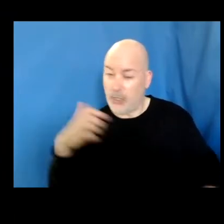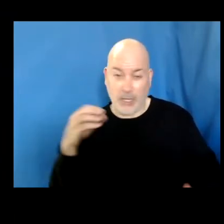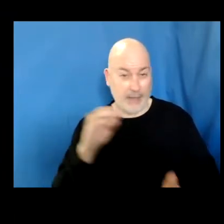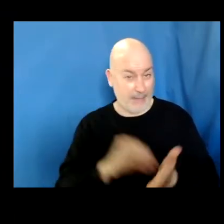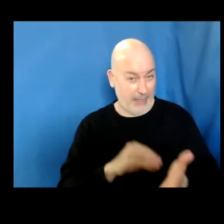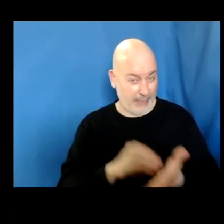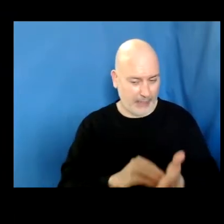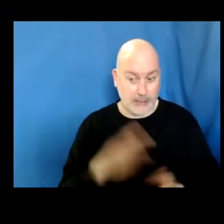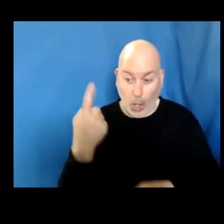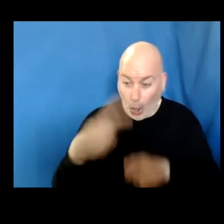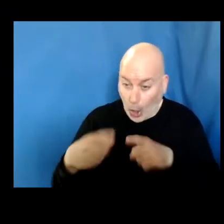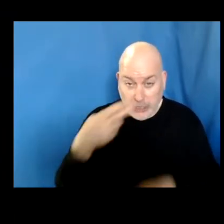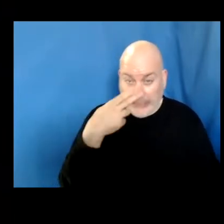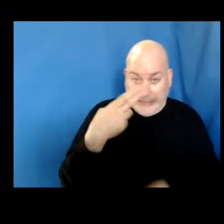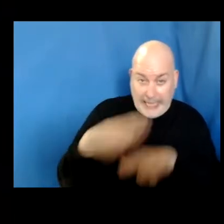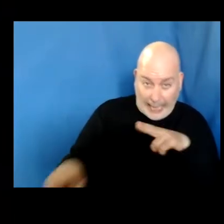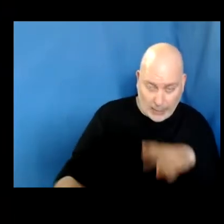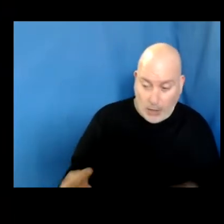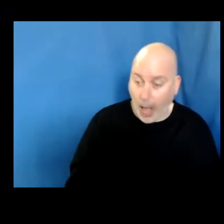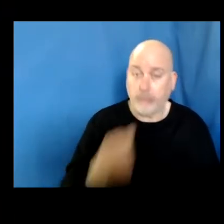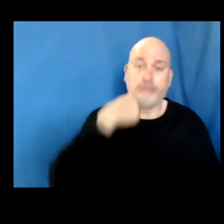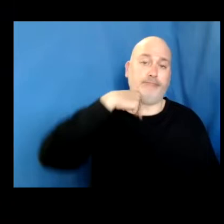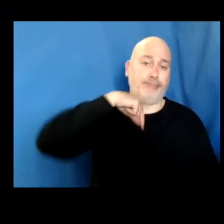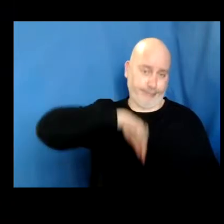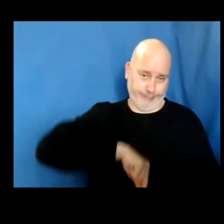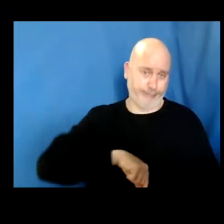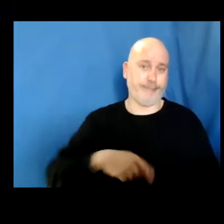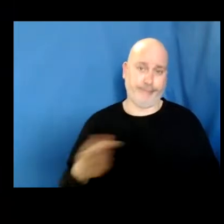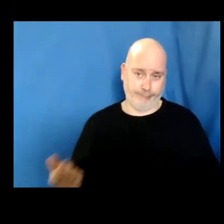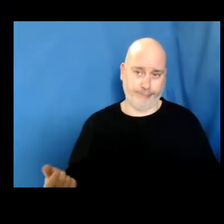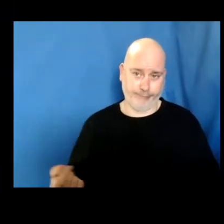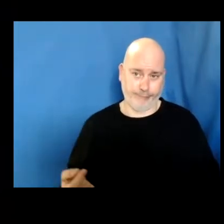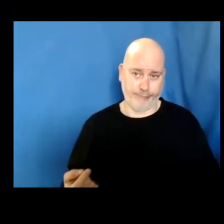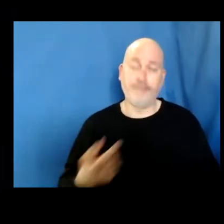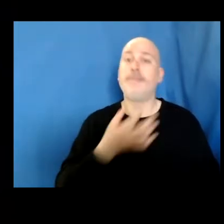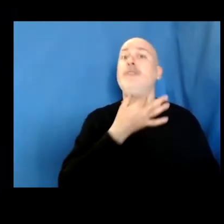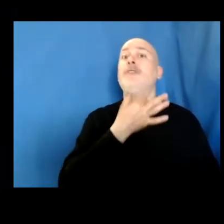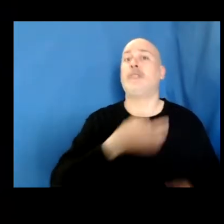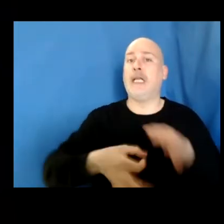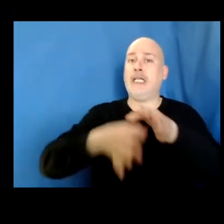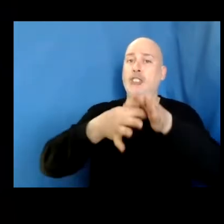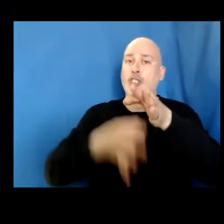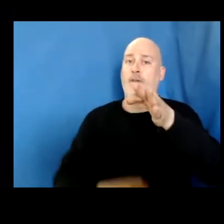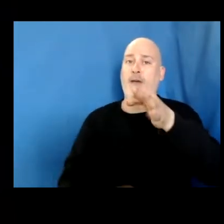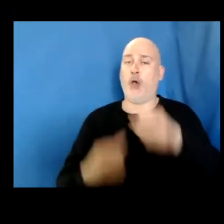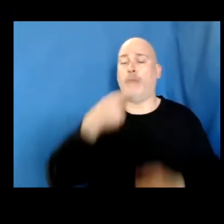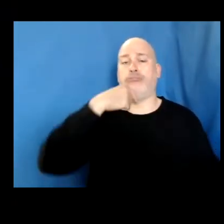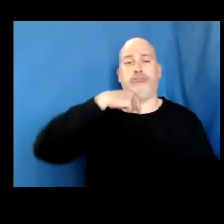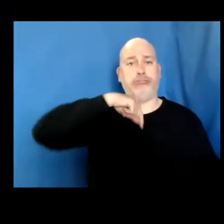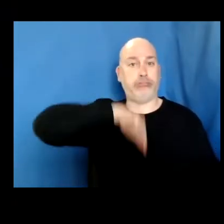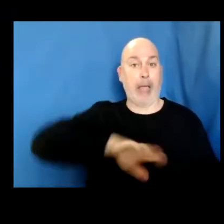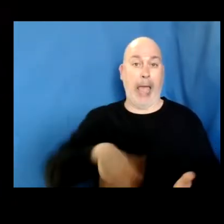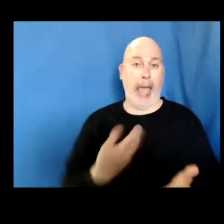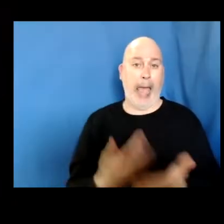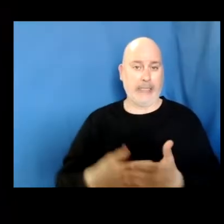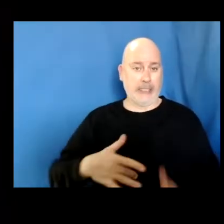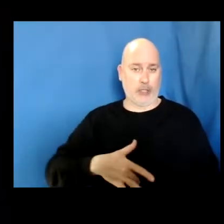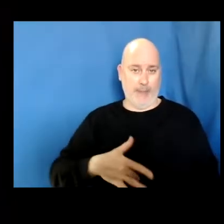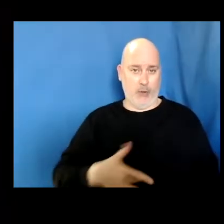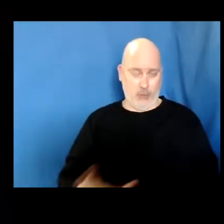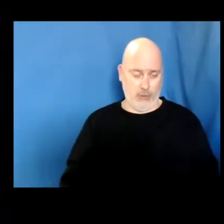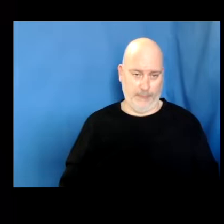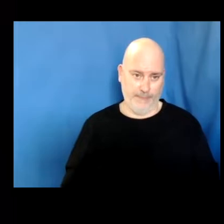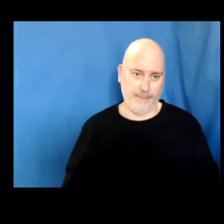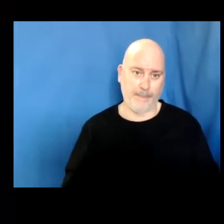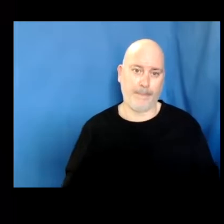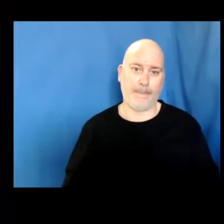este cuerpo extraño va a ir a la vía digestiva, es decir, va a pasar por el esófago y va a acabar en el estómago.